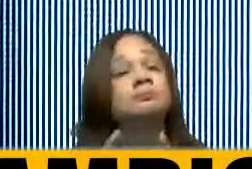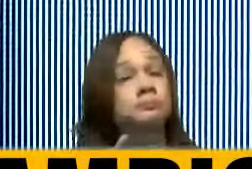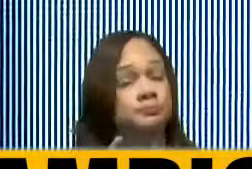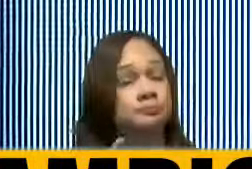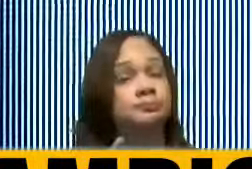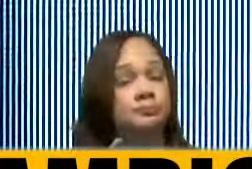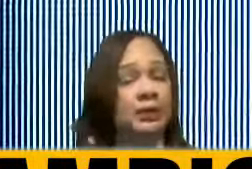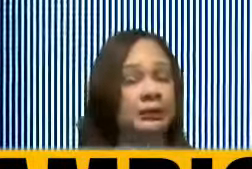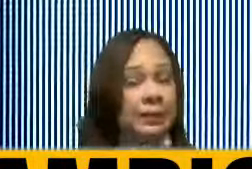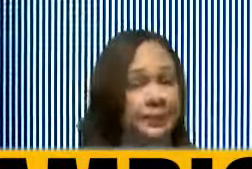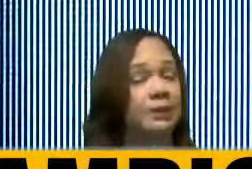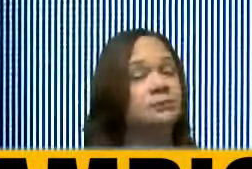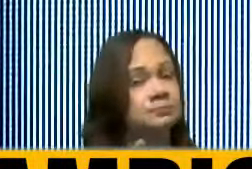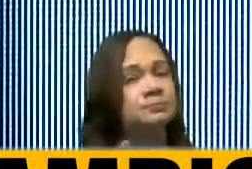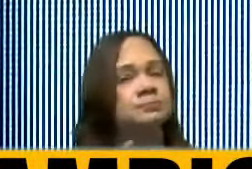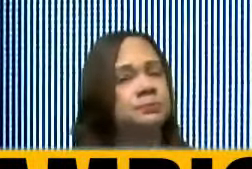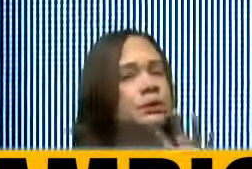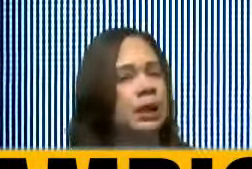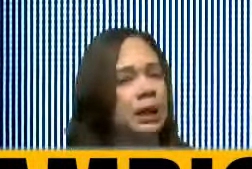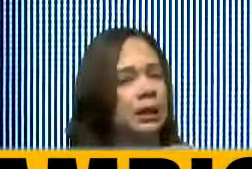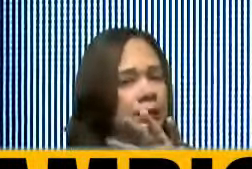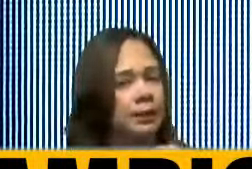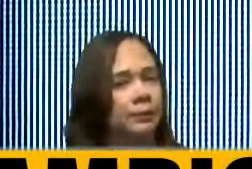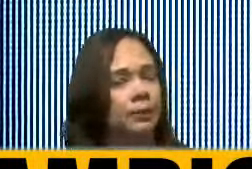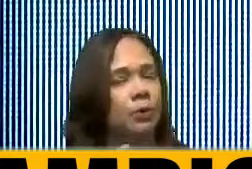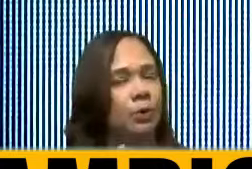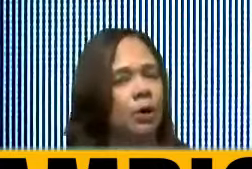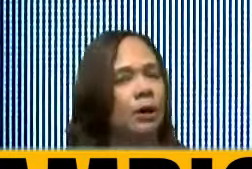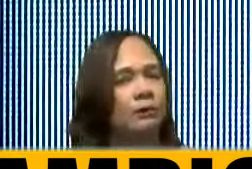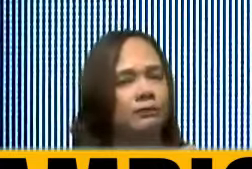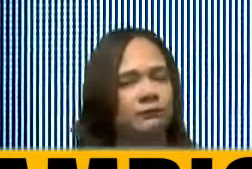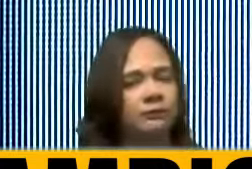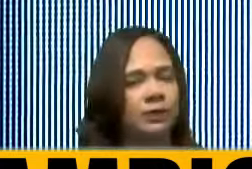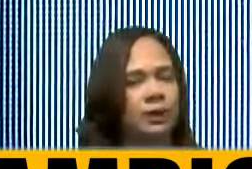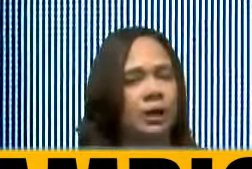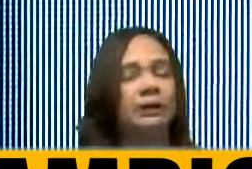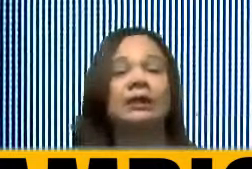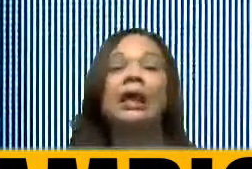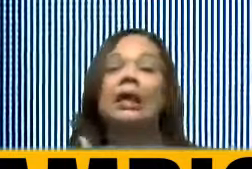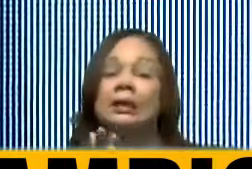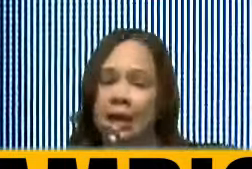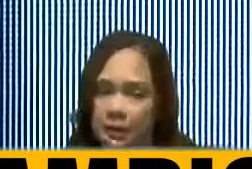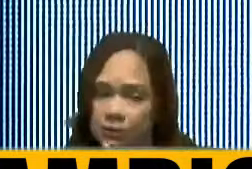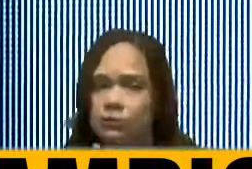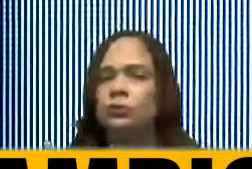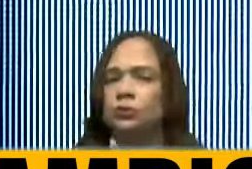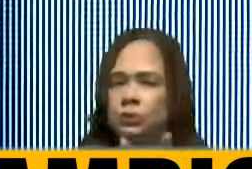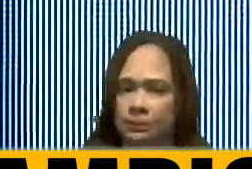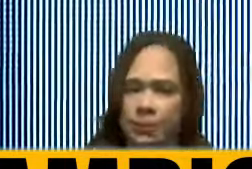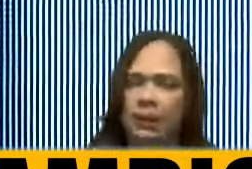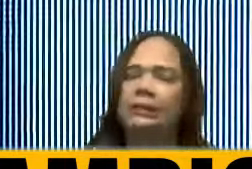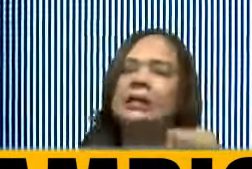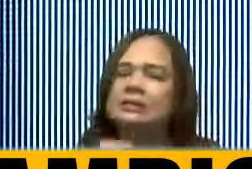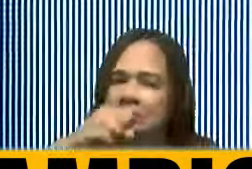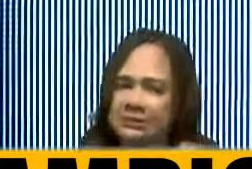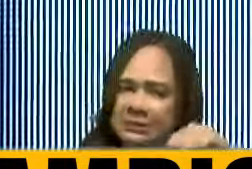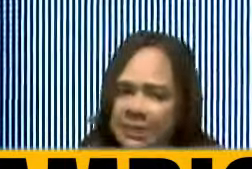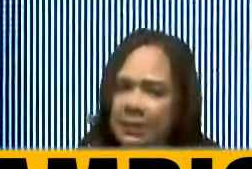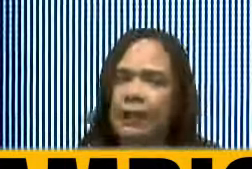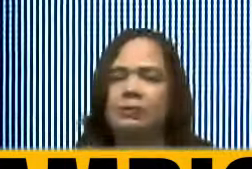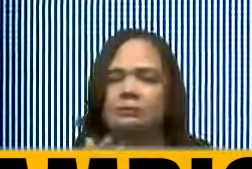tiene que venir también como parte de las reformas con una reforma también tributaria que presentaremos también en las